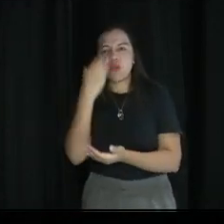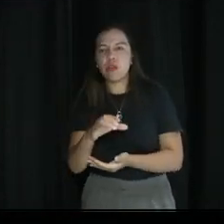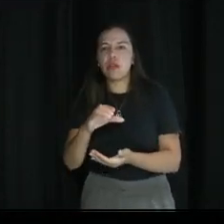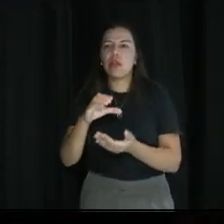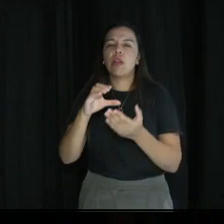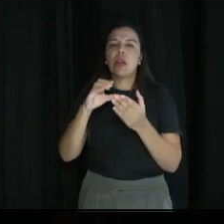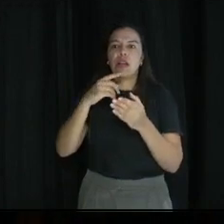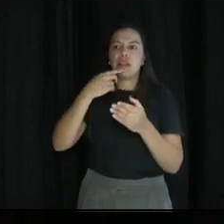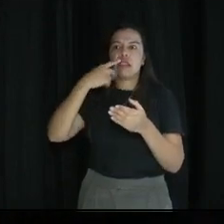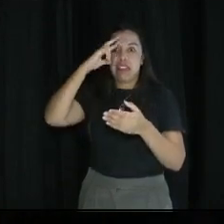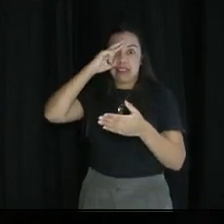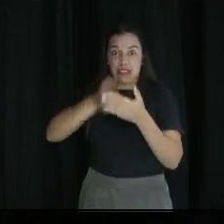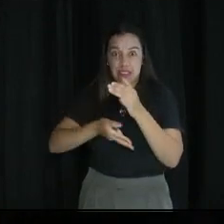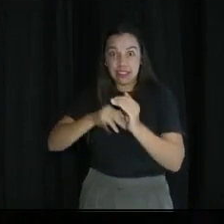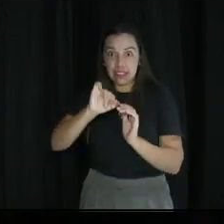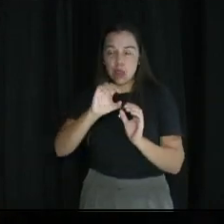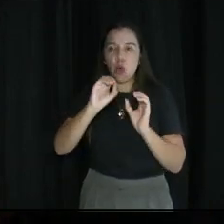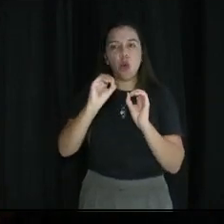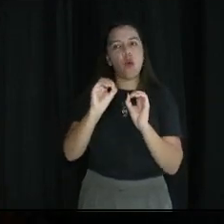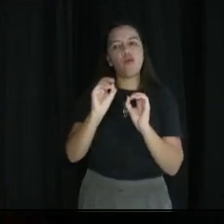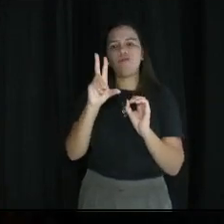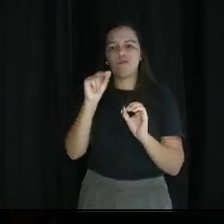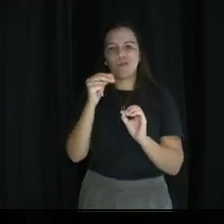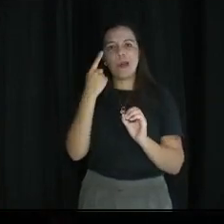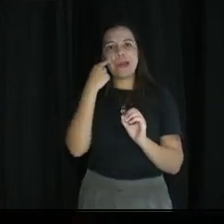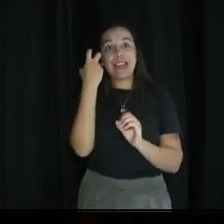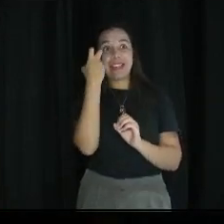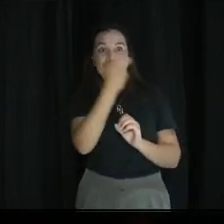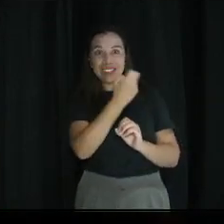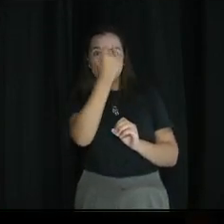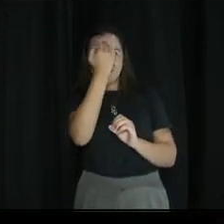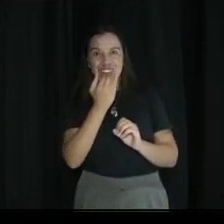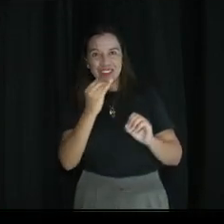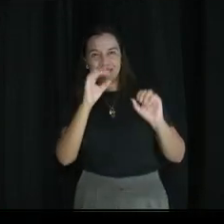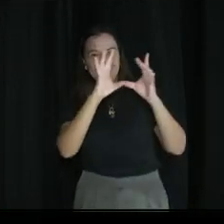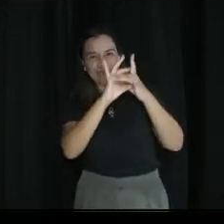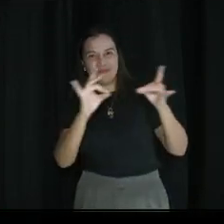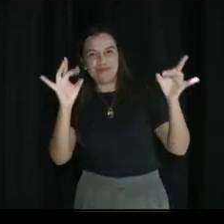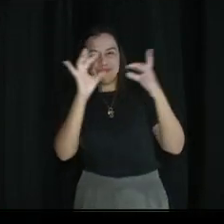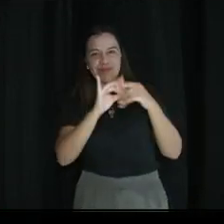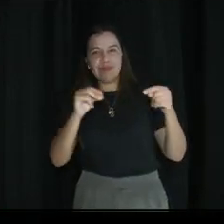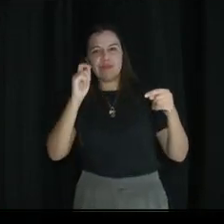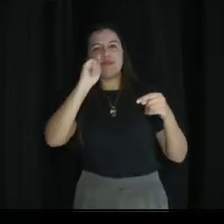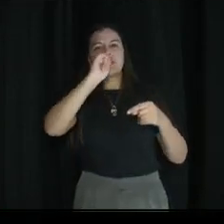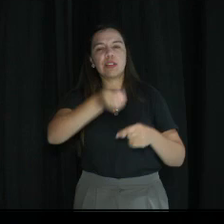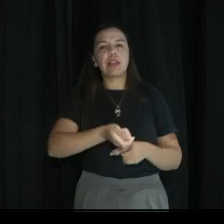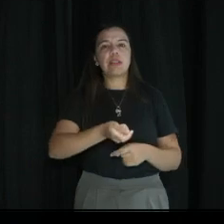constituye delito. En esta diapositiva podemos señalar, bueno, primeramente una